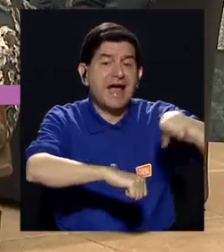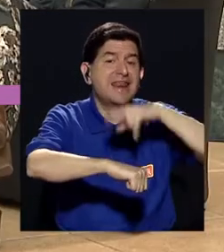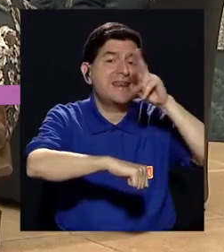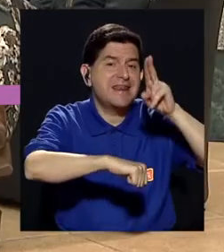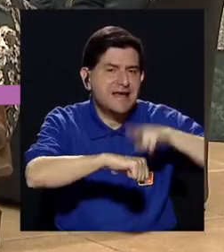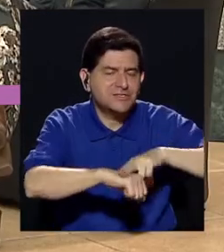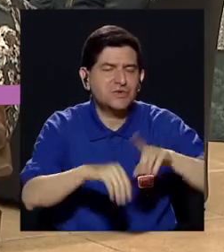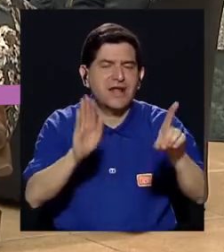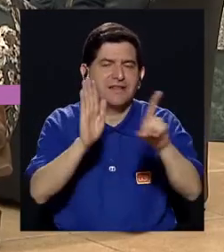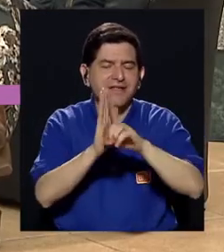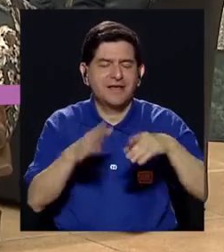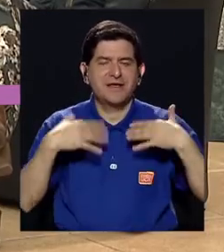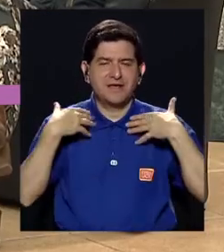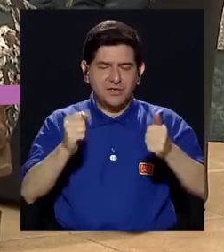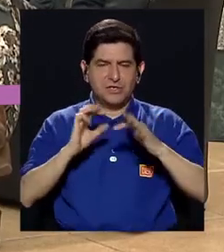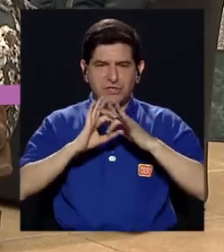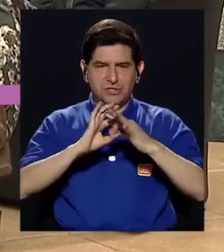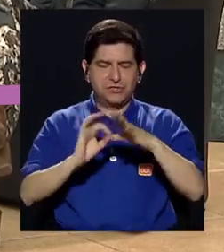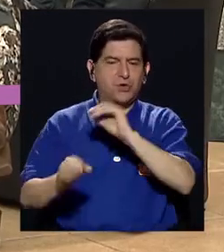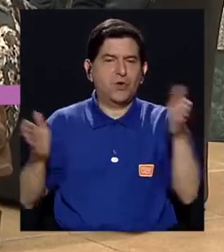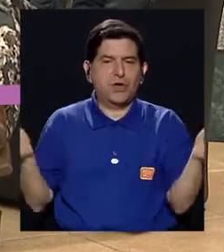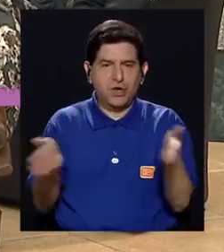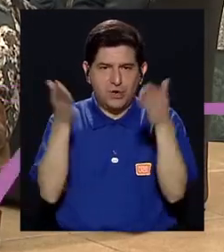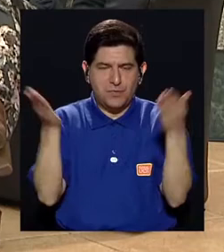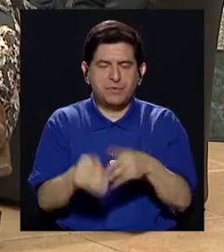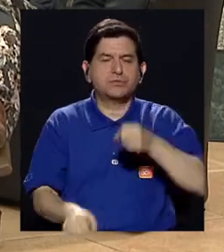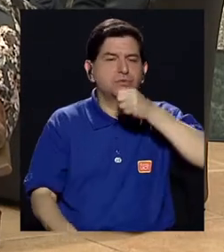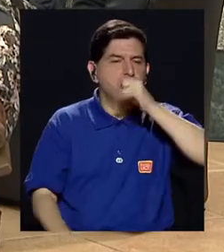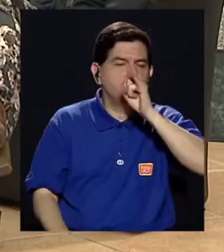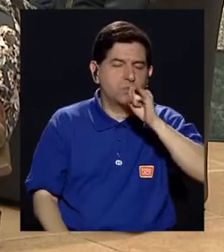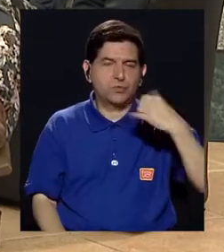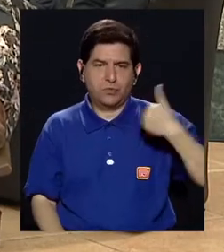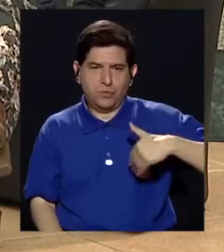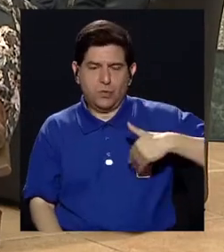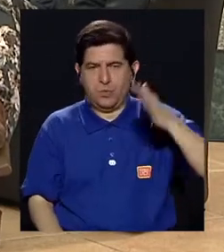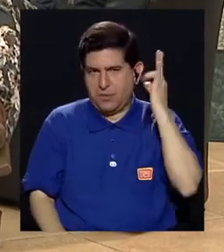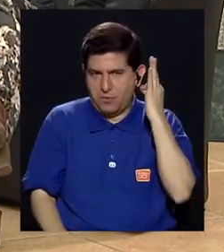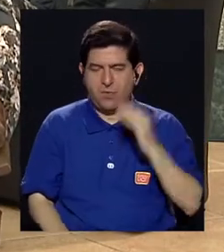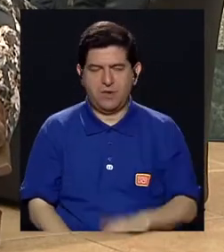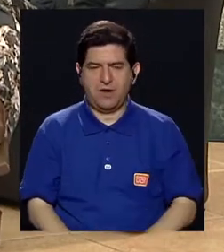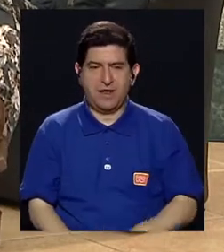Nacional para el Derecho a la Salud Sexual y la promoción del condón femenino y masculino.